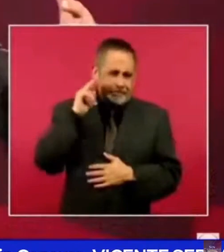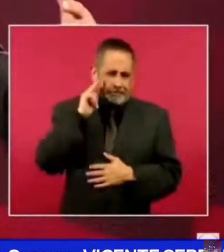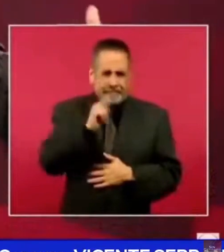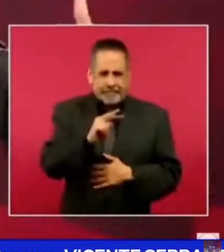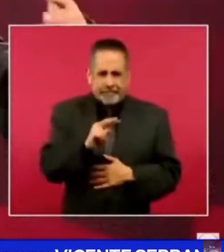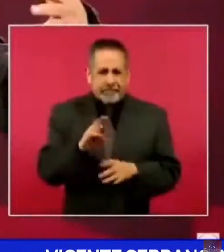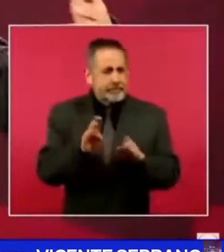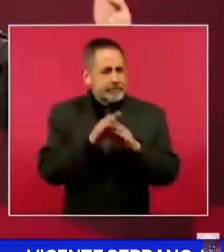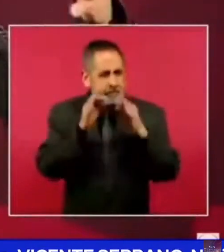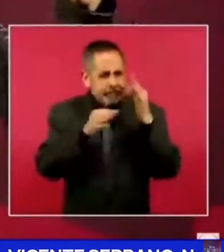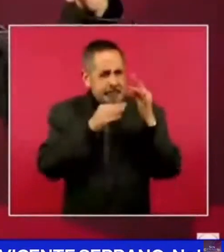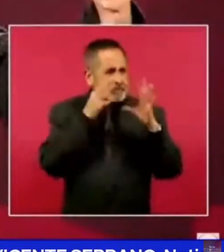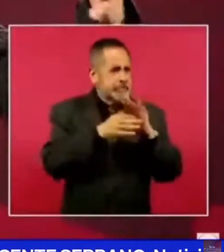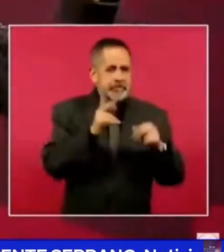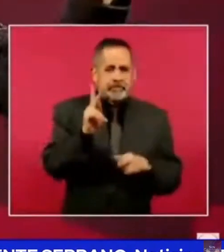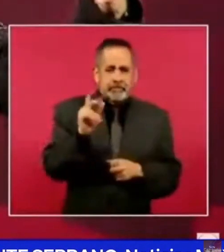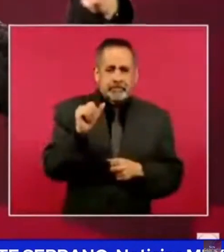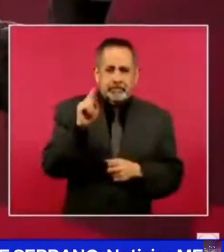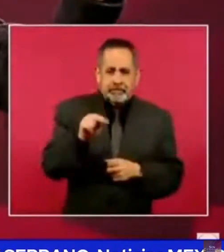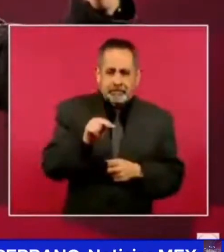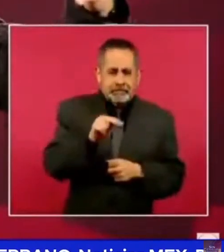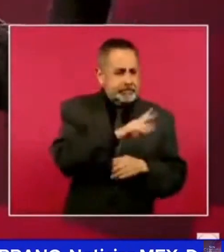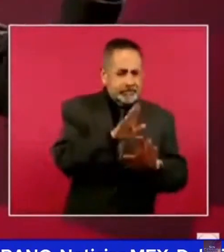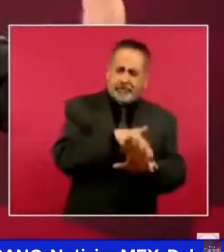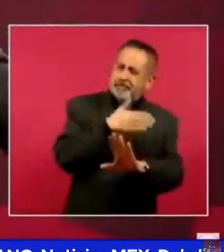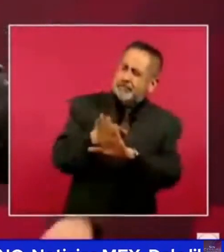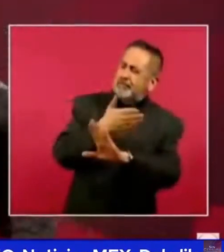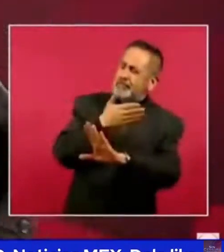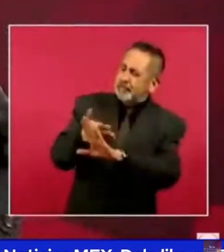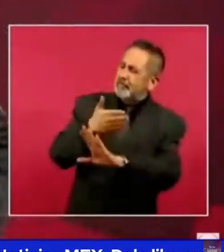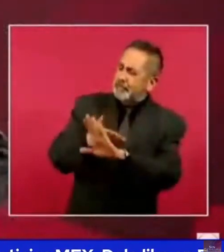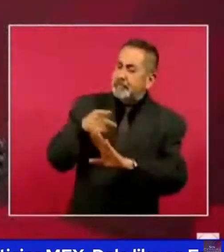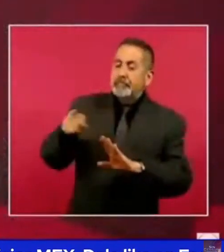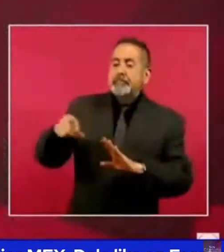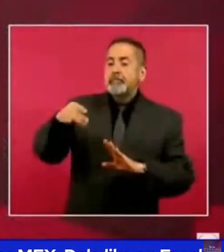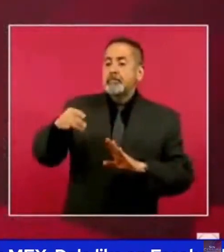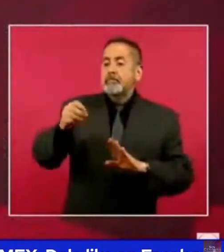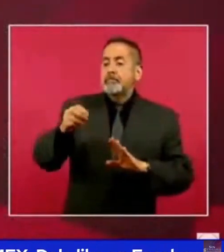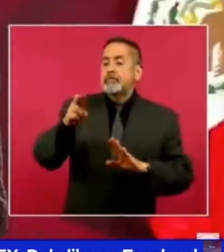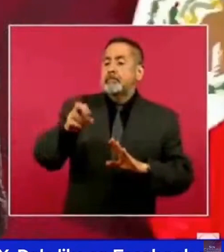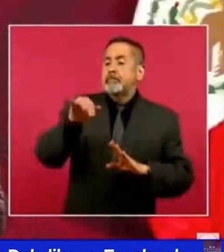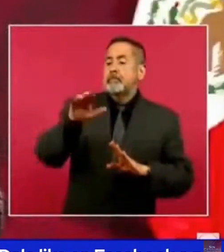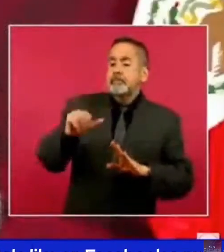toda la campaña del PAN en contra de Moreira en Coahuila,